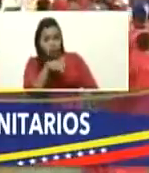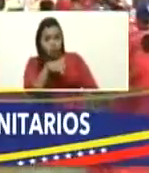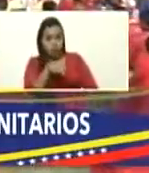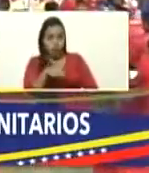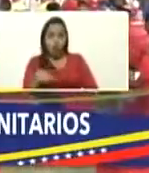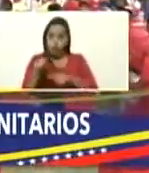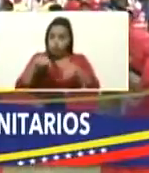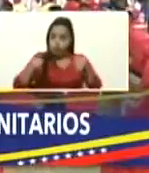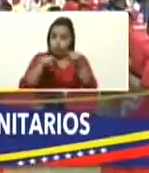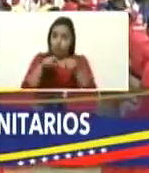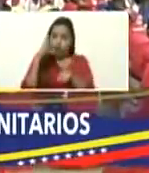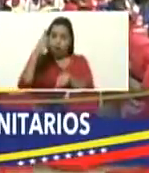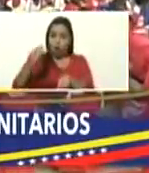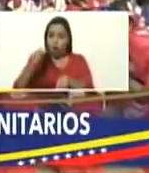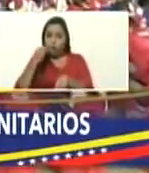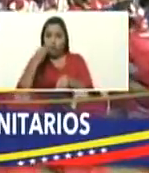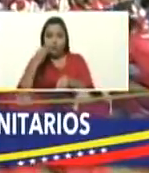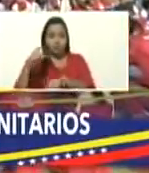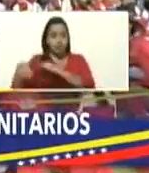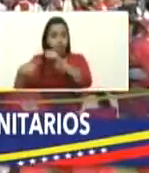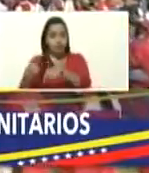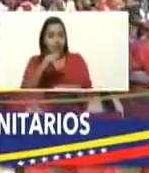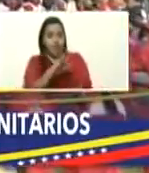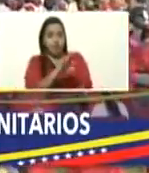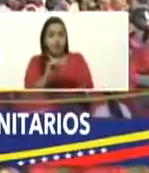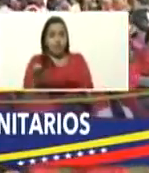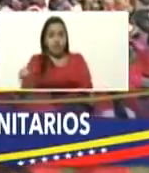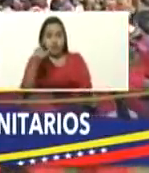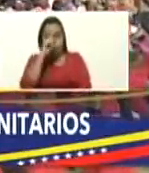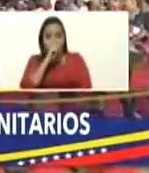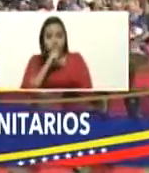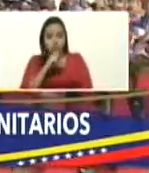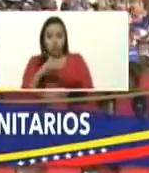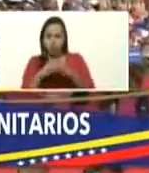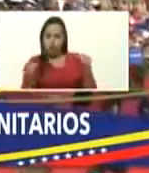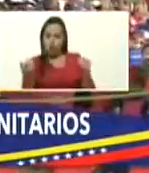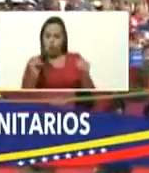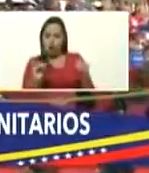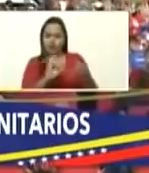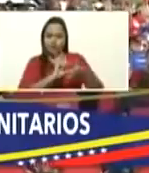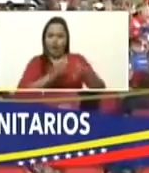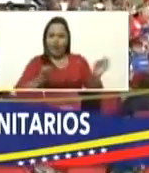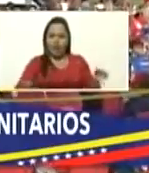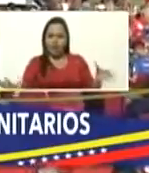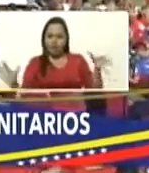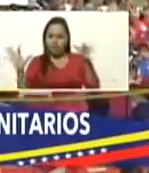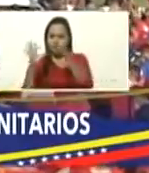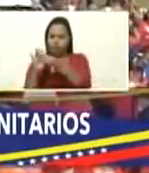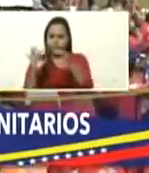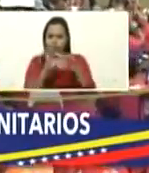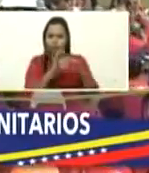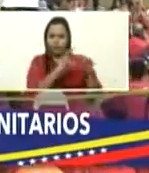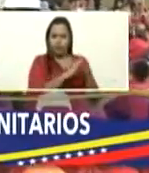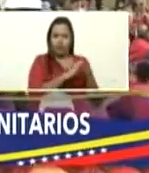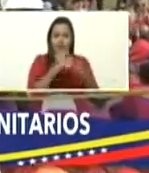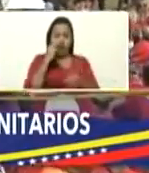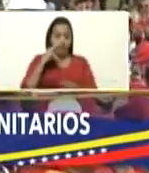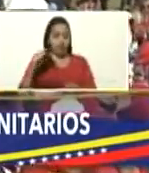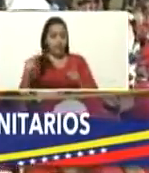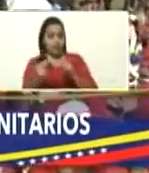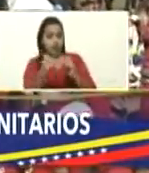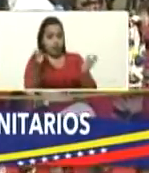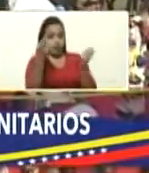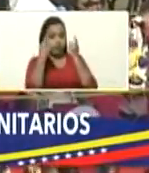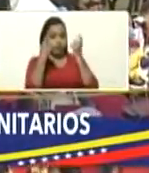los muchachos de la era tricentenaria. Todo está concatenado. Toda esta es la visión que nos enseñó